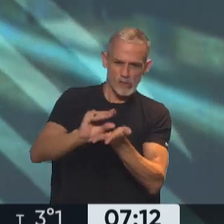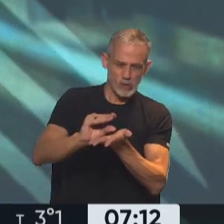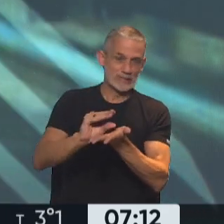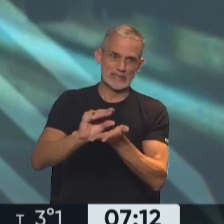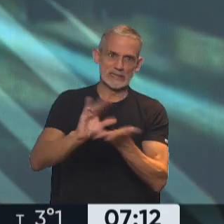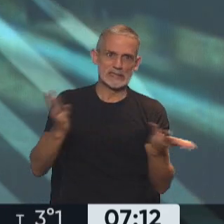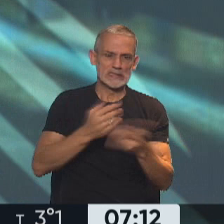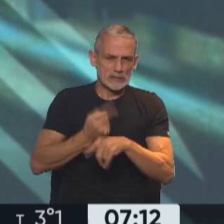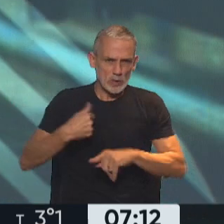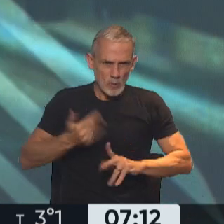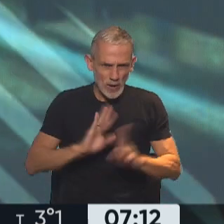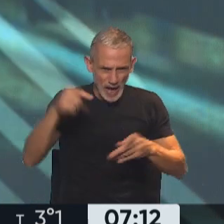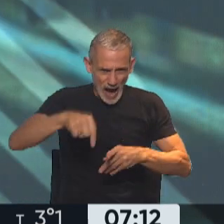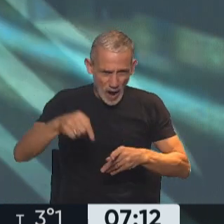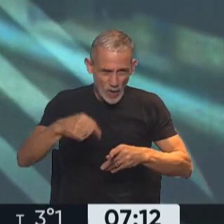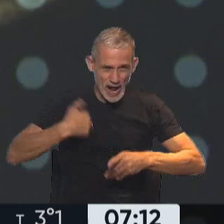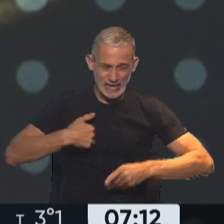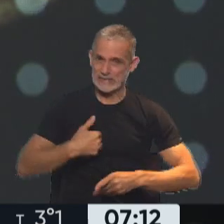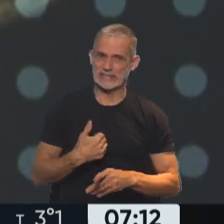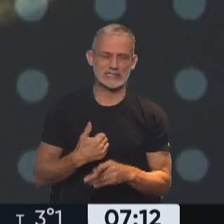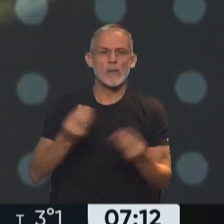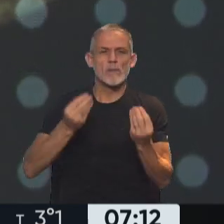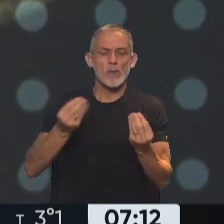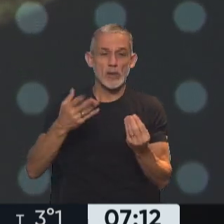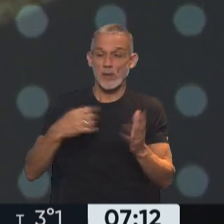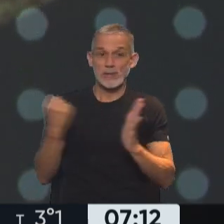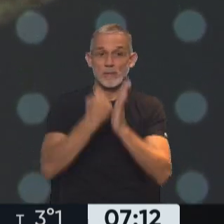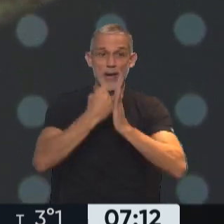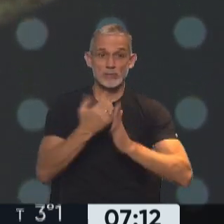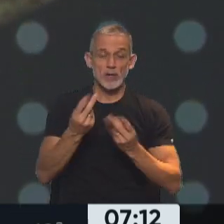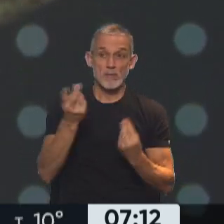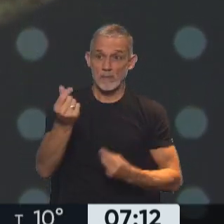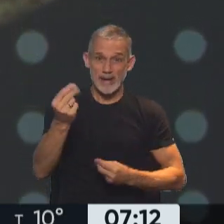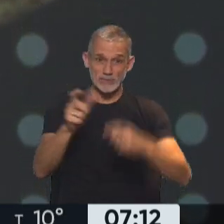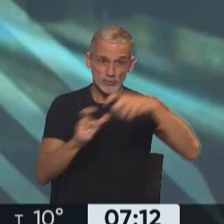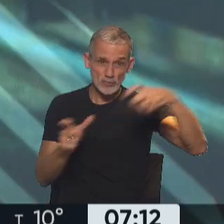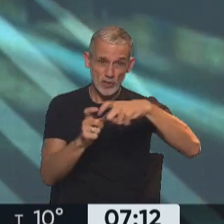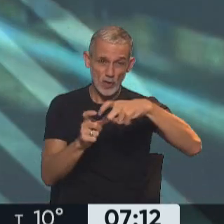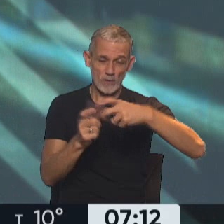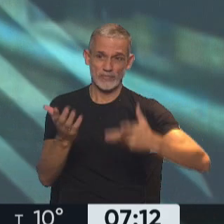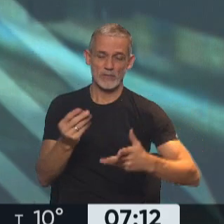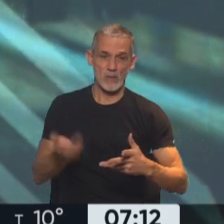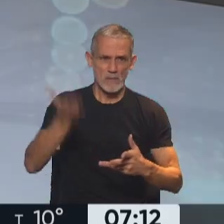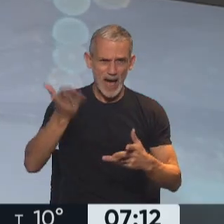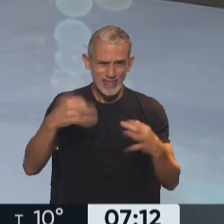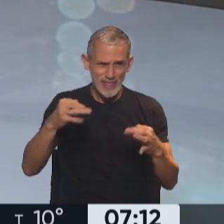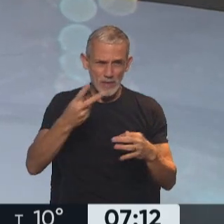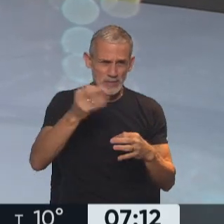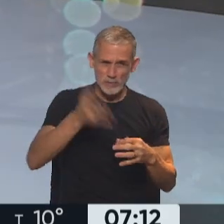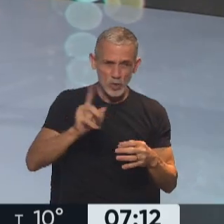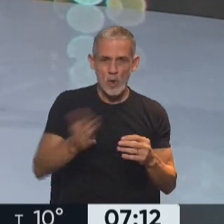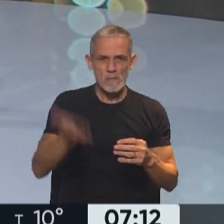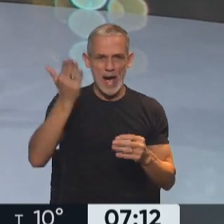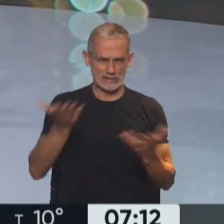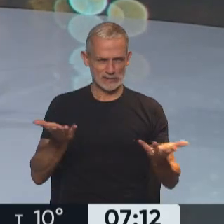déficit, es imposible en este contexto. Es imposible, ¿por qué? Porque el impacto directo sería en la tarifa, entonces. Claro, porque tendría que aumentar, digamos, más la tarifa que todos consumimos.